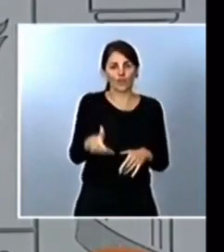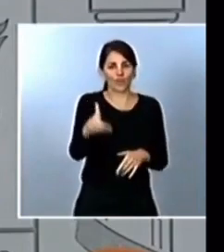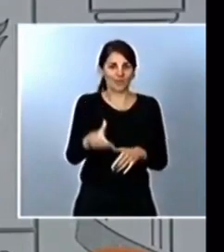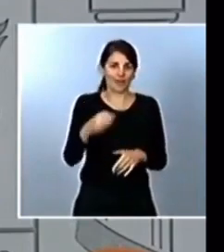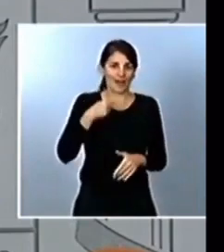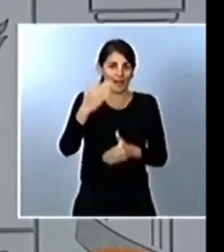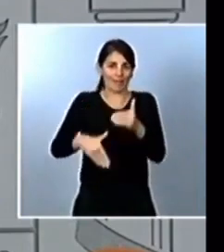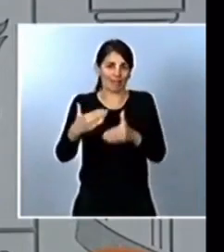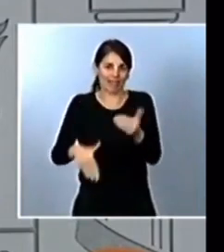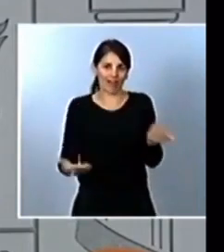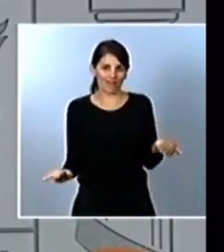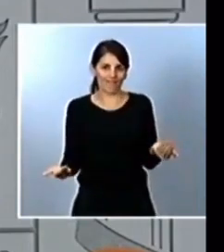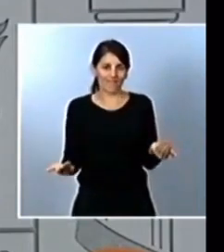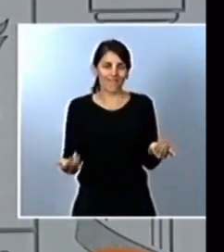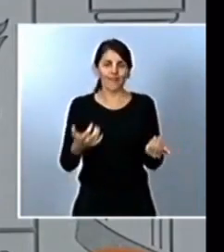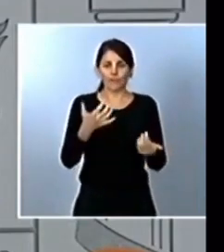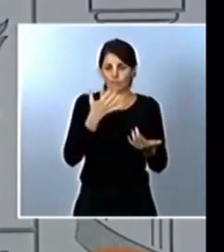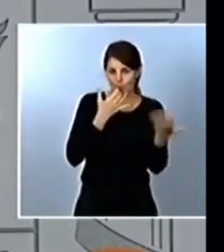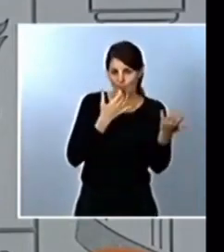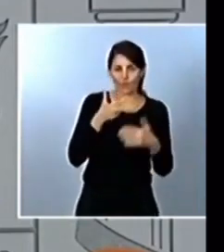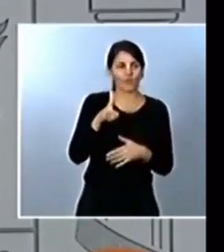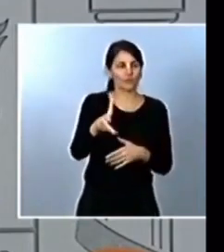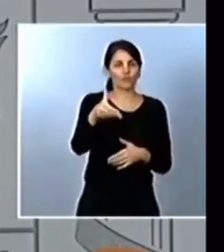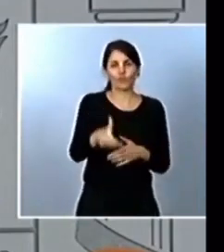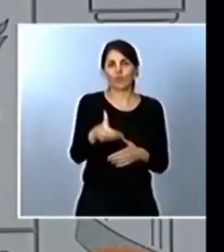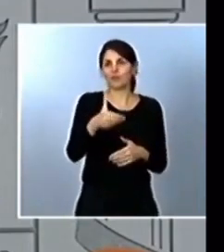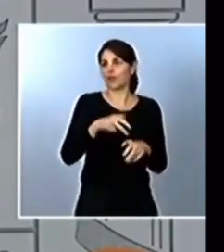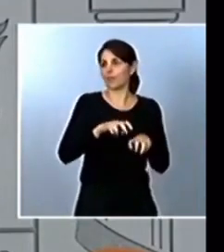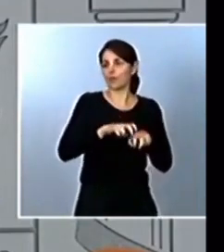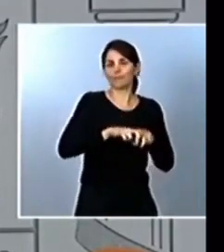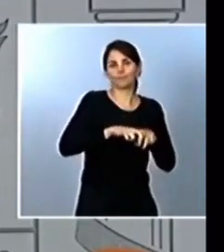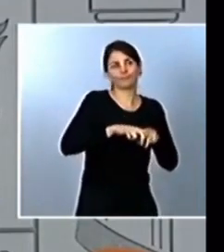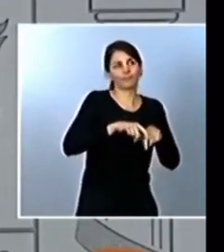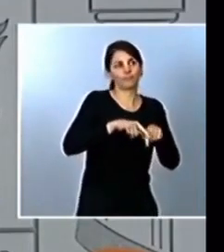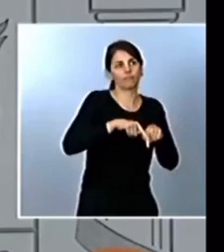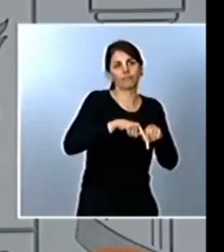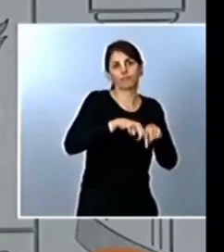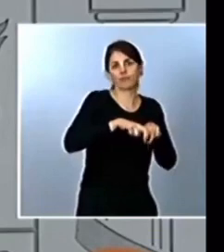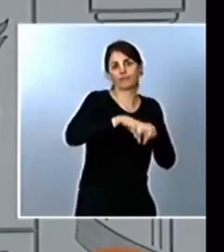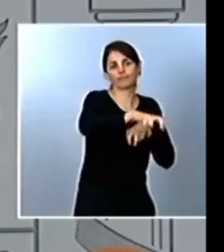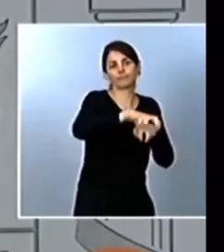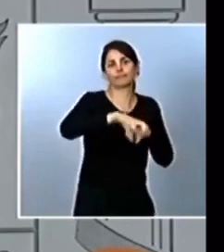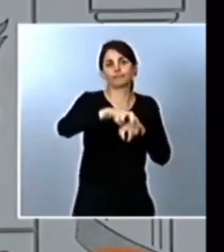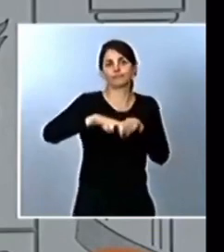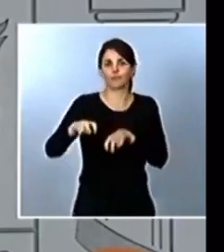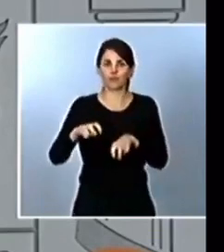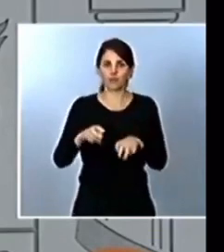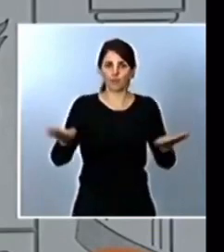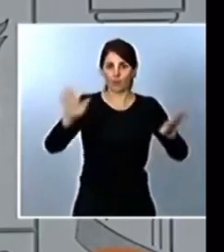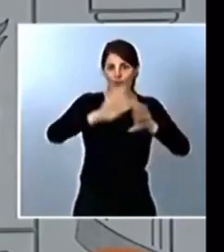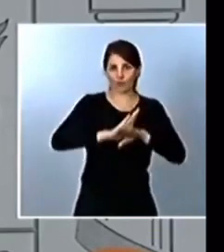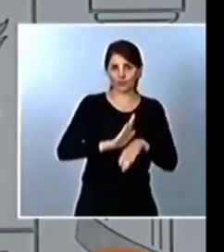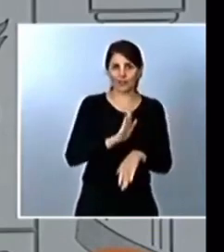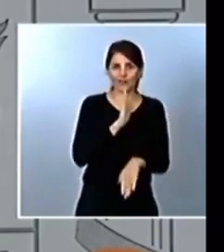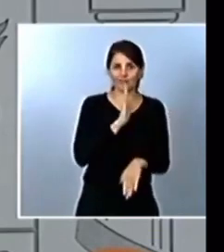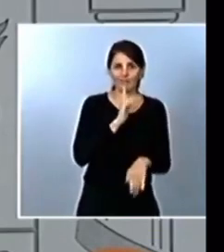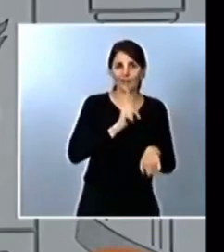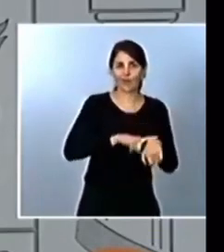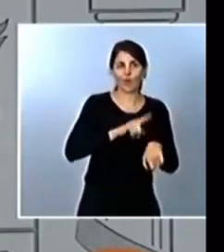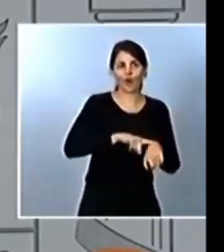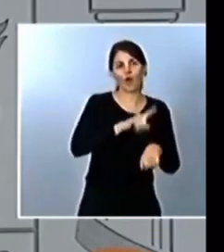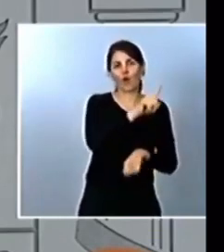poder deambular durante la noche de 11 a 6 de la mañana, y dos, también, la